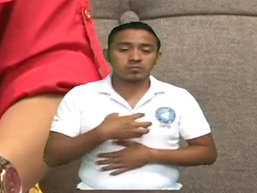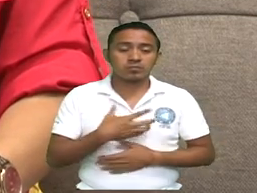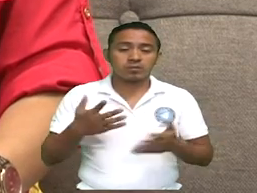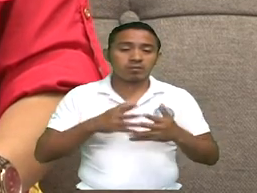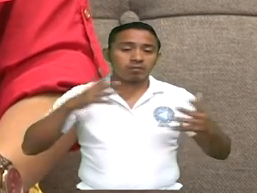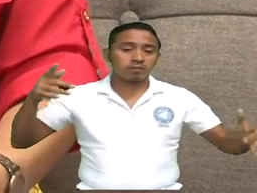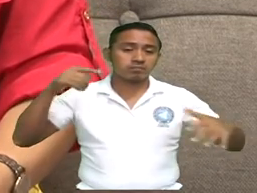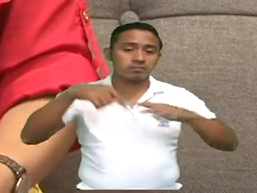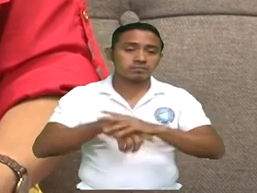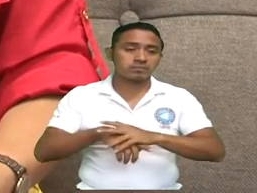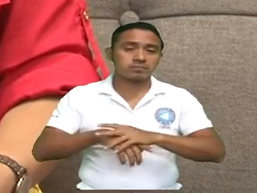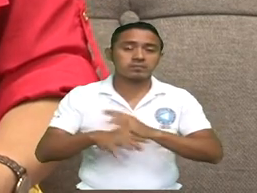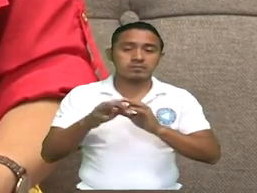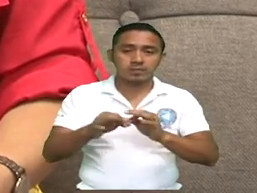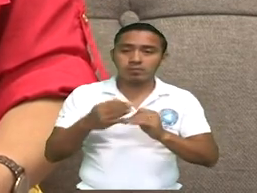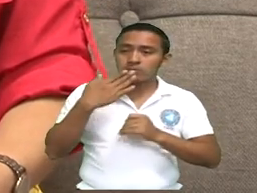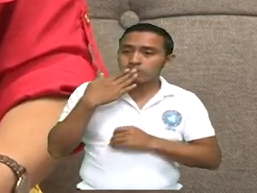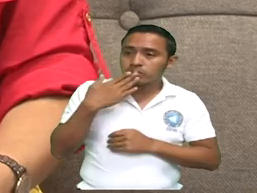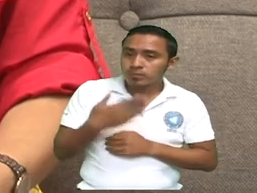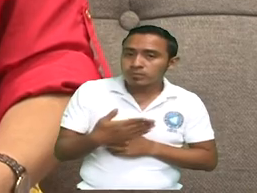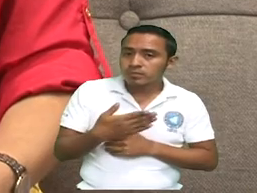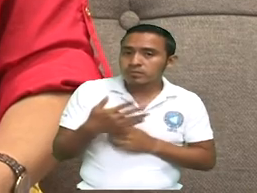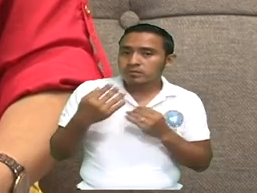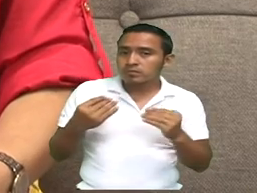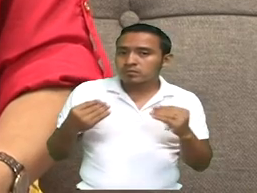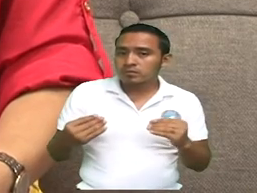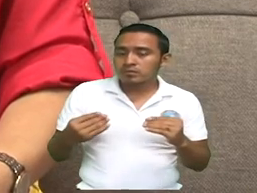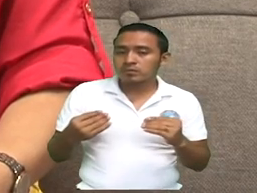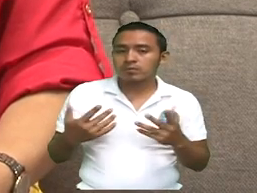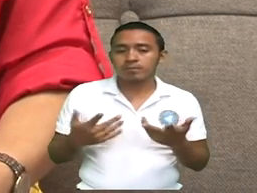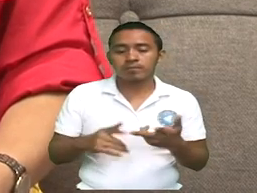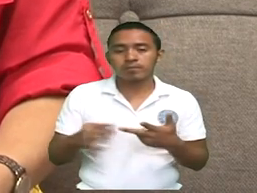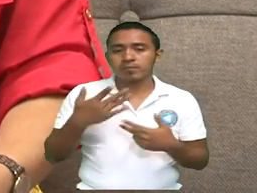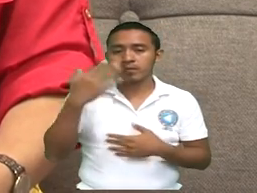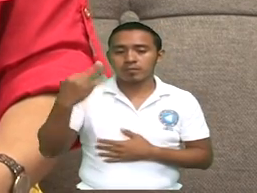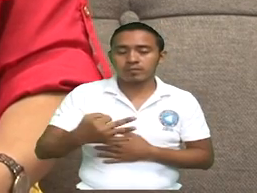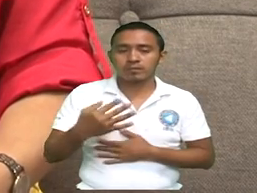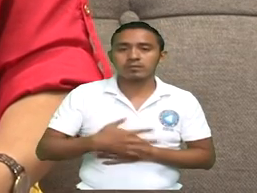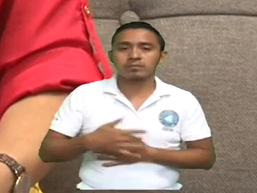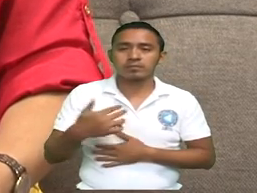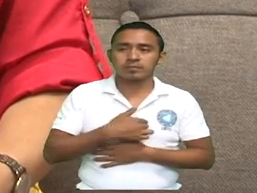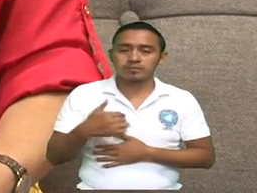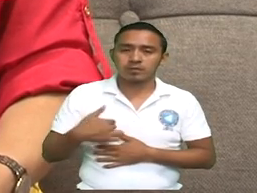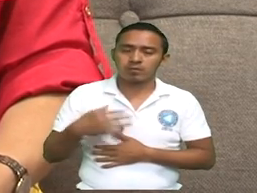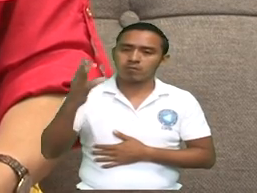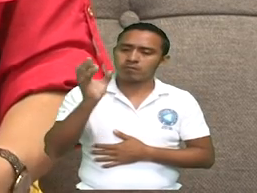retos. Vamos por la calidad y vamos por la formación.